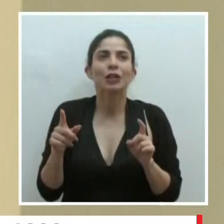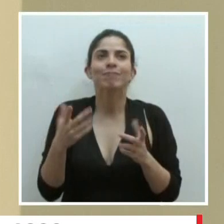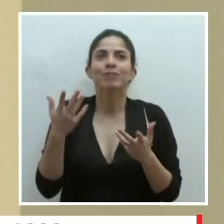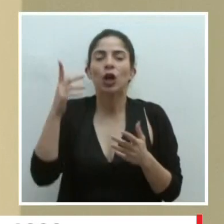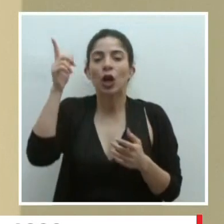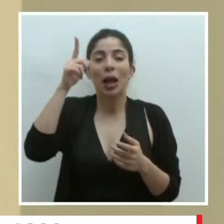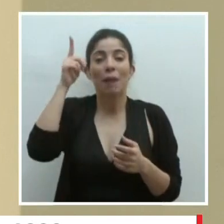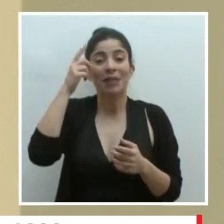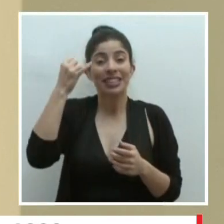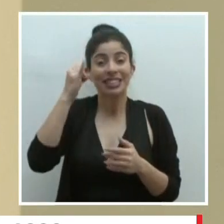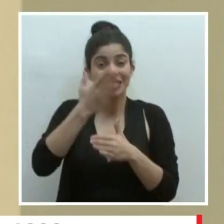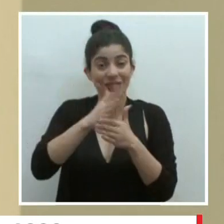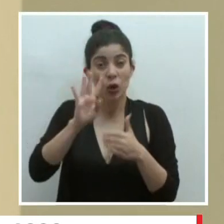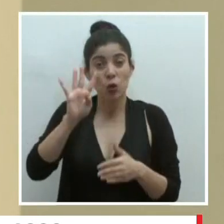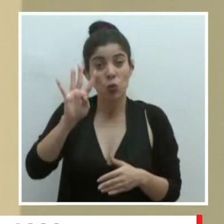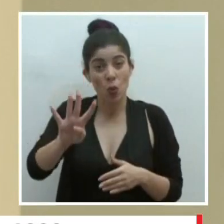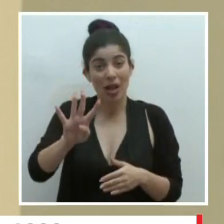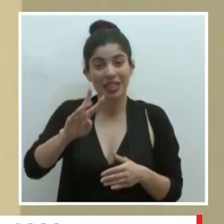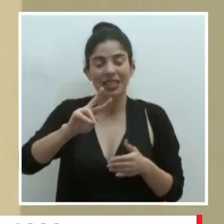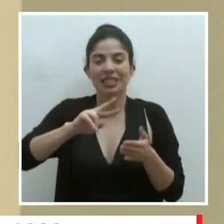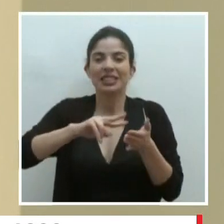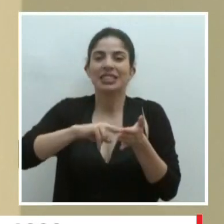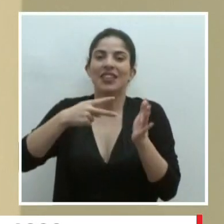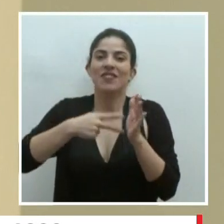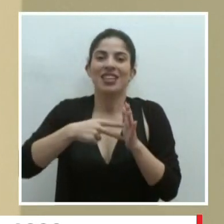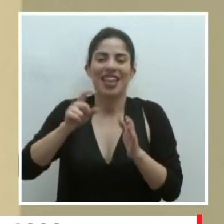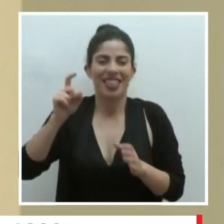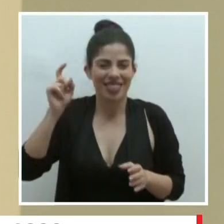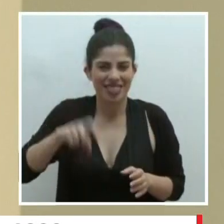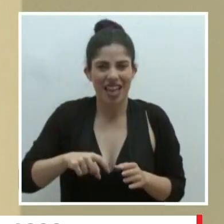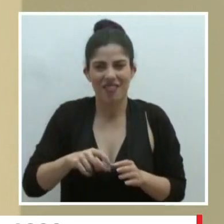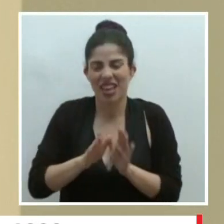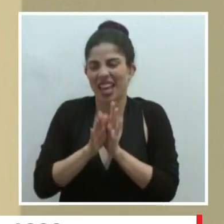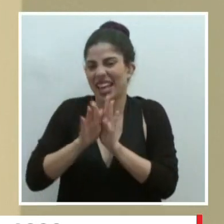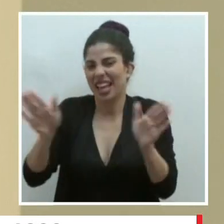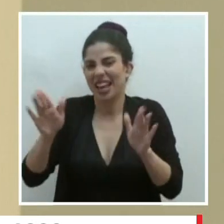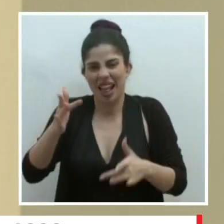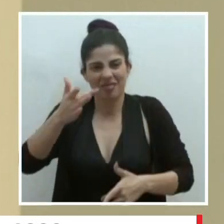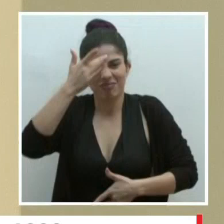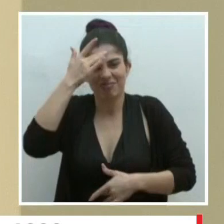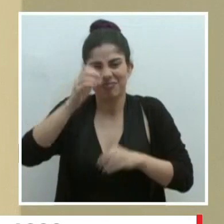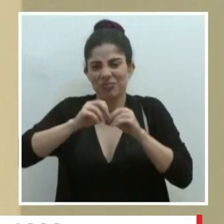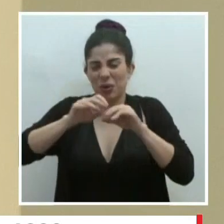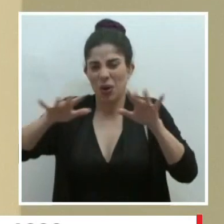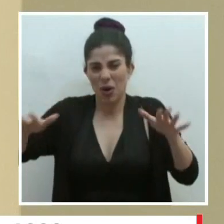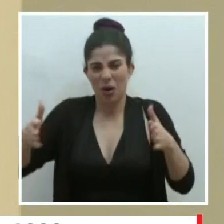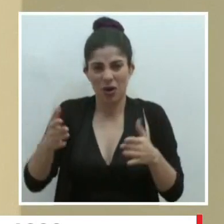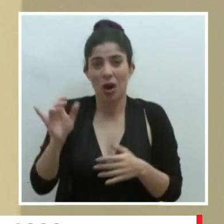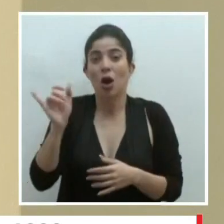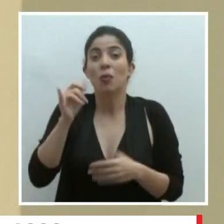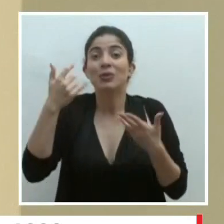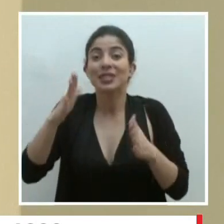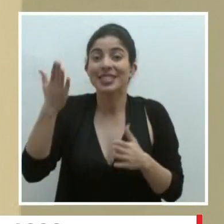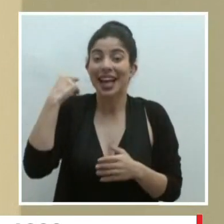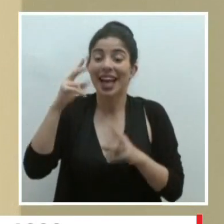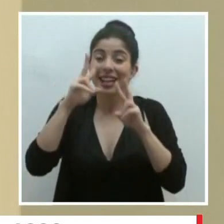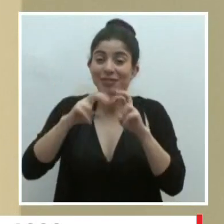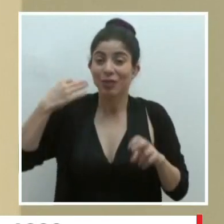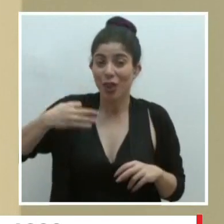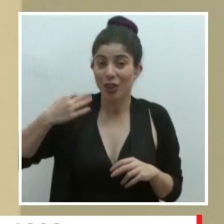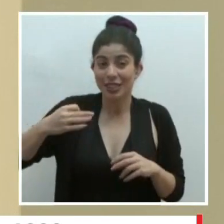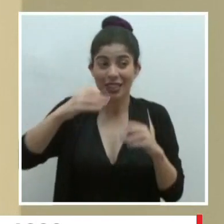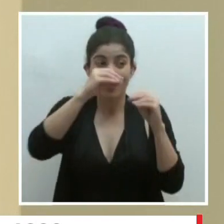obviamente pues entrar en la fase 4 tendríamos que tener transmisión ya de forma amplificada y es parte de los, como indicaba, los análisis que hacen todos los días